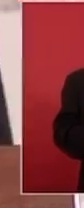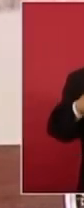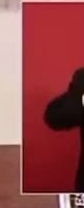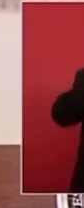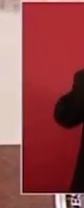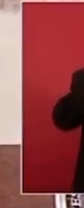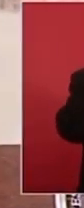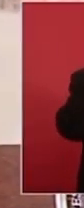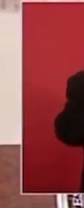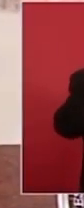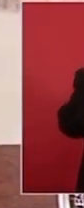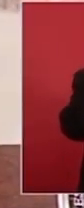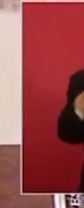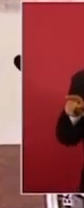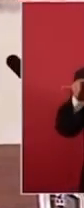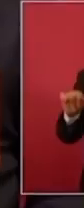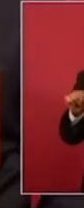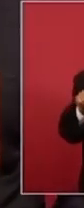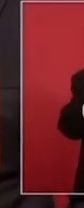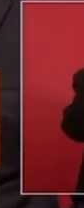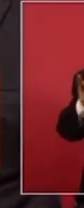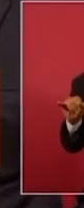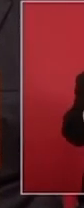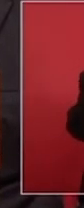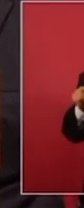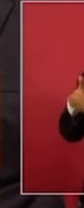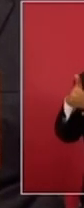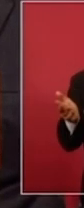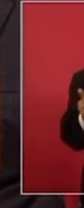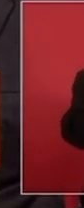decidir quién participa y quién no.